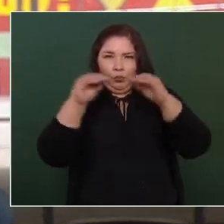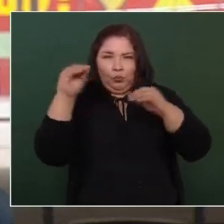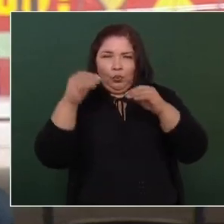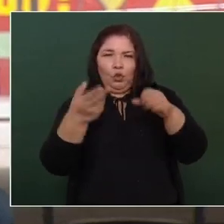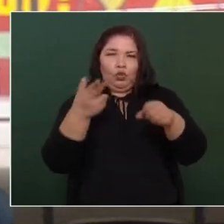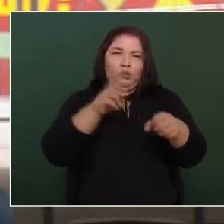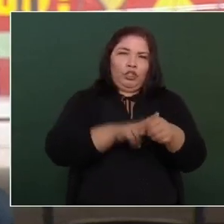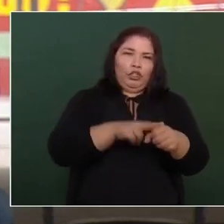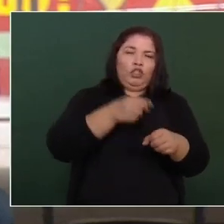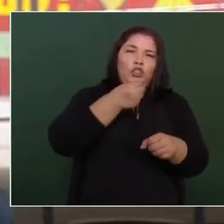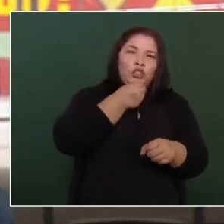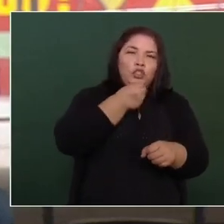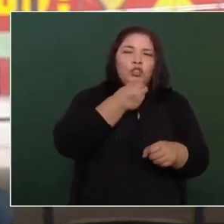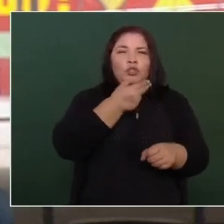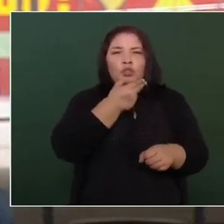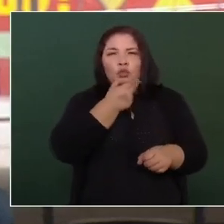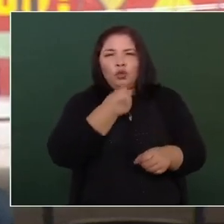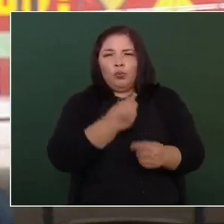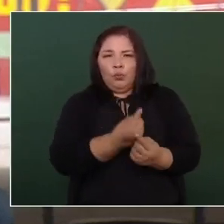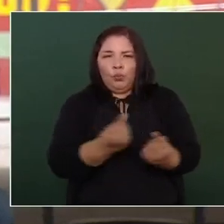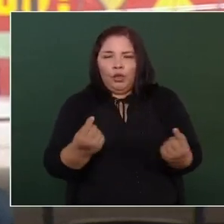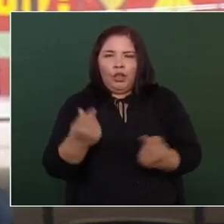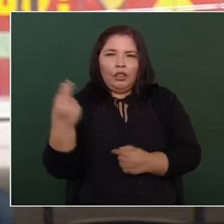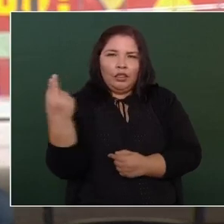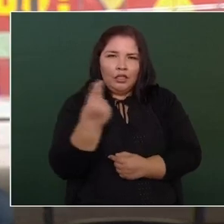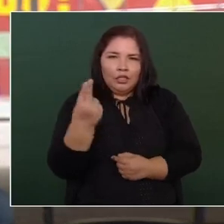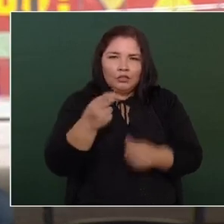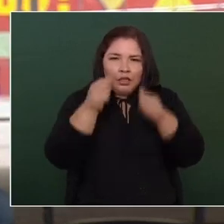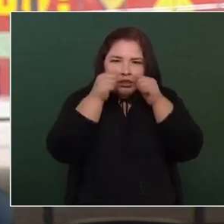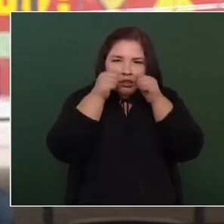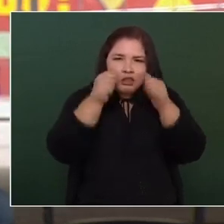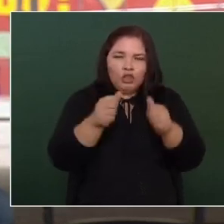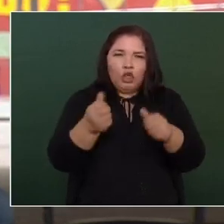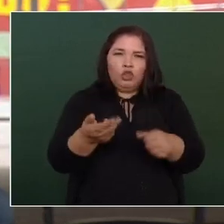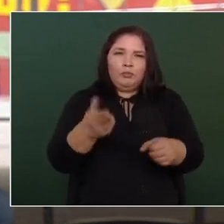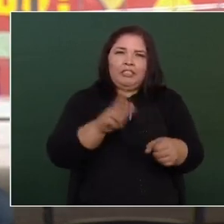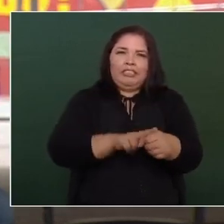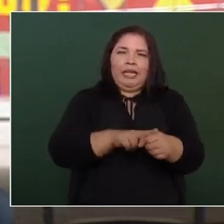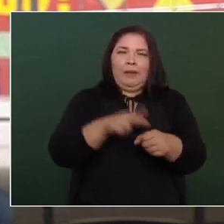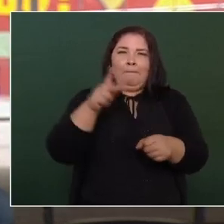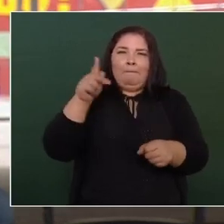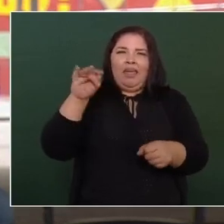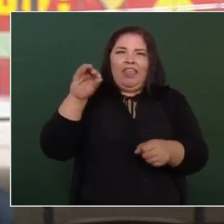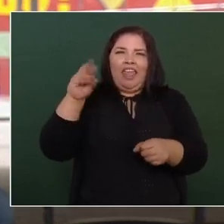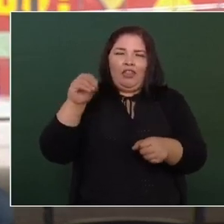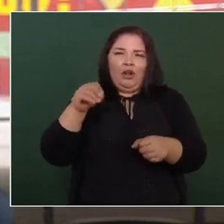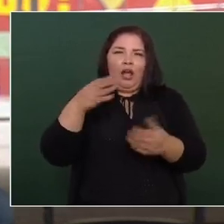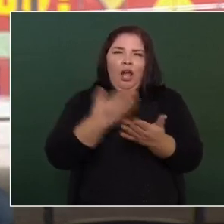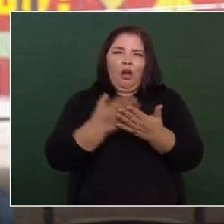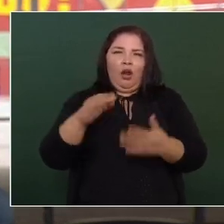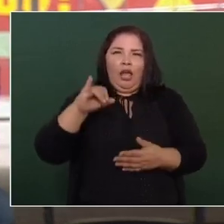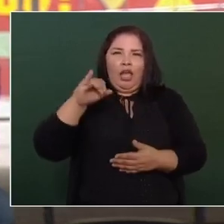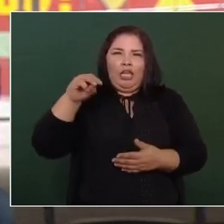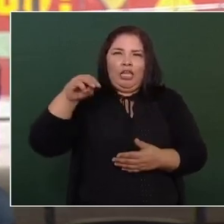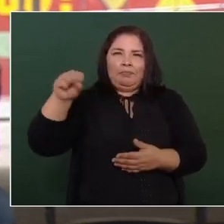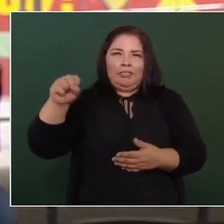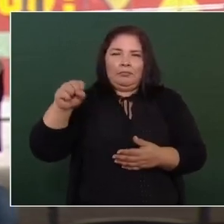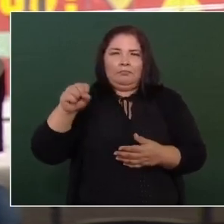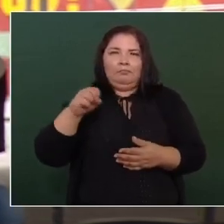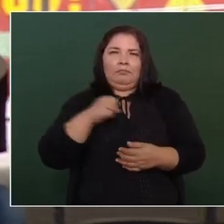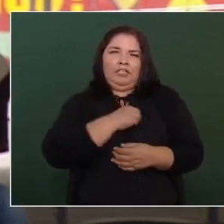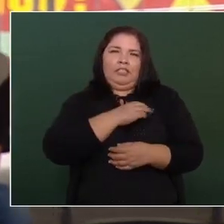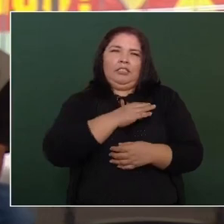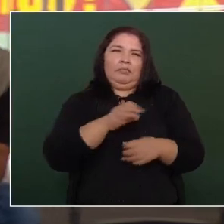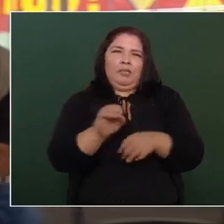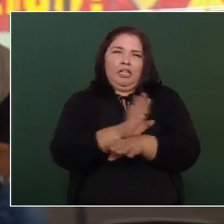hay niños, niñas que requieren de la atención del hospital pediátrico. Ahora con el IMSS Bienestar podría entrar esto. Y otra